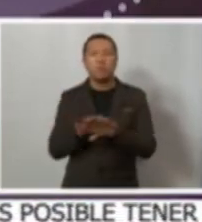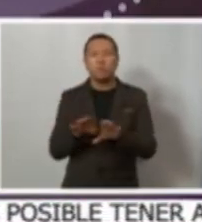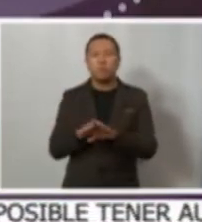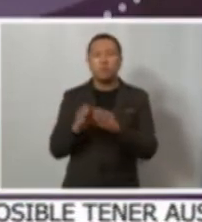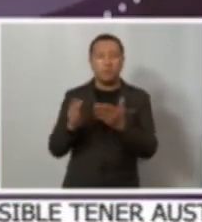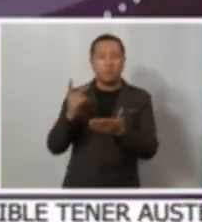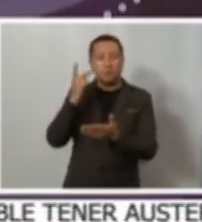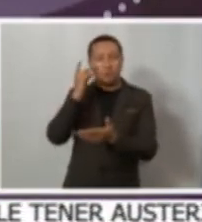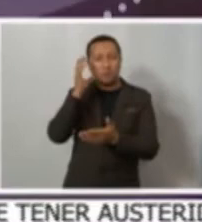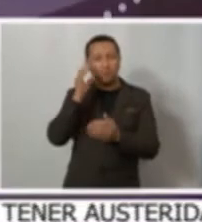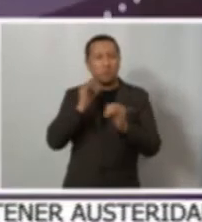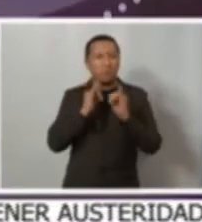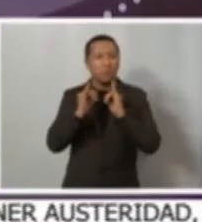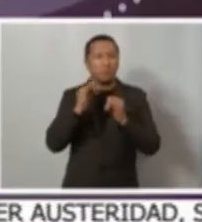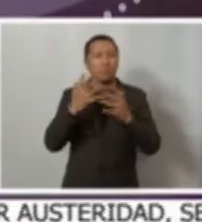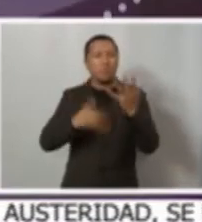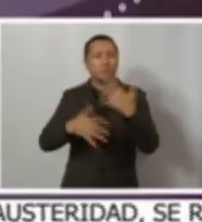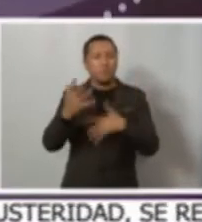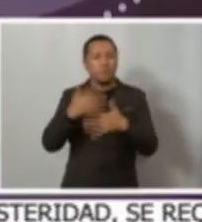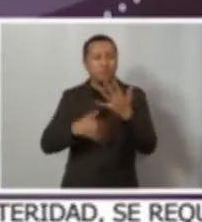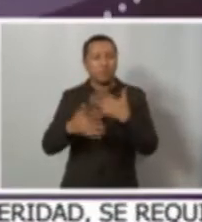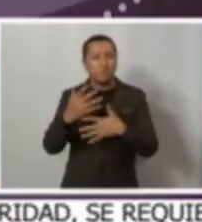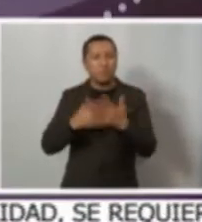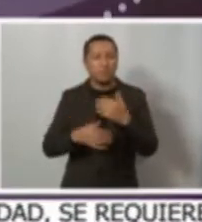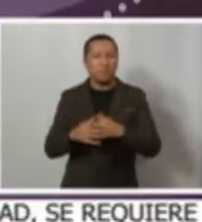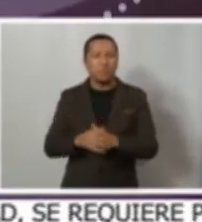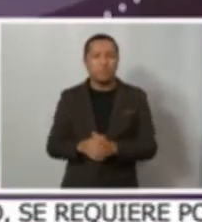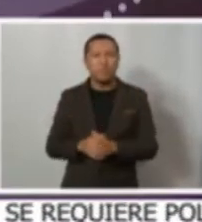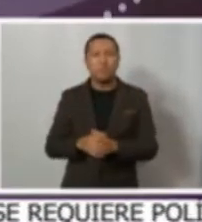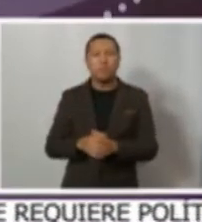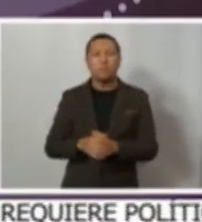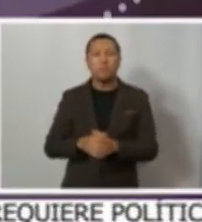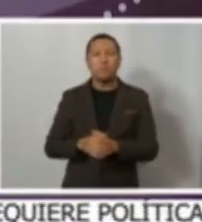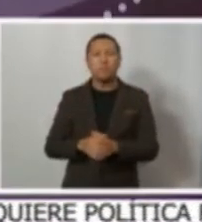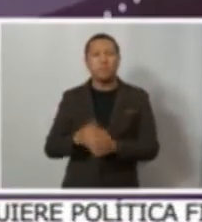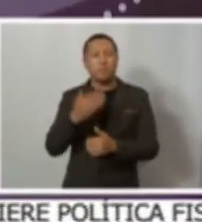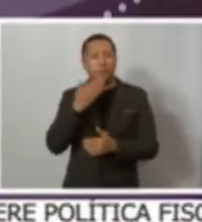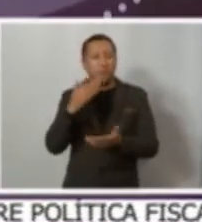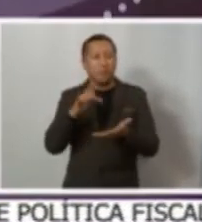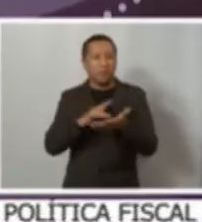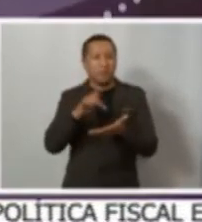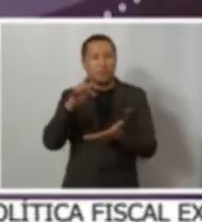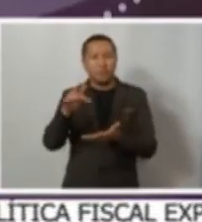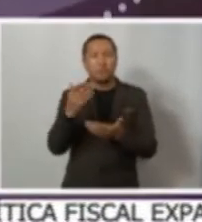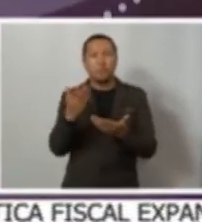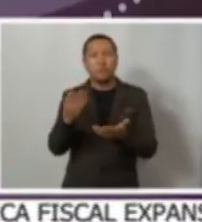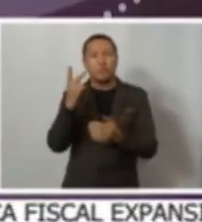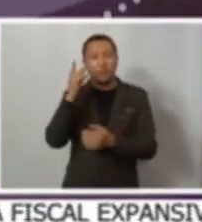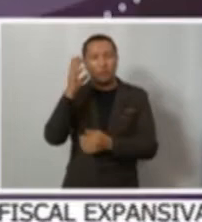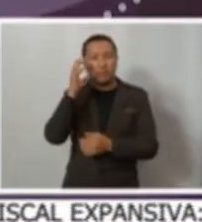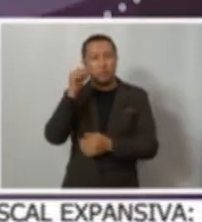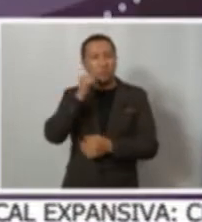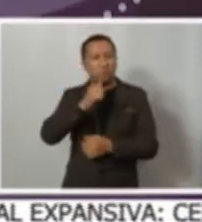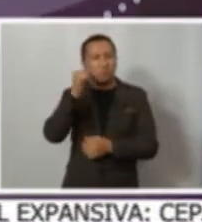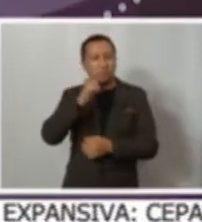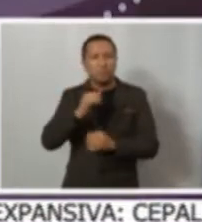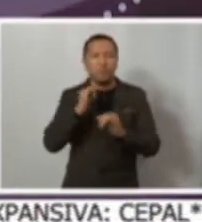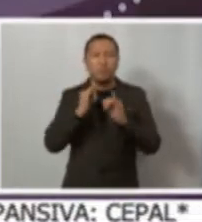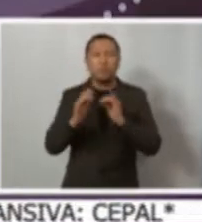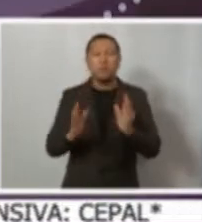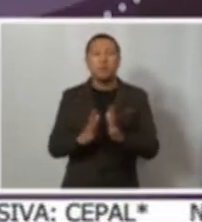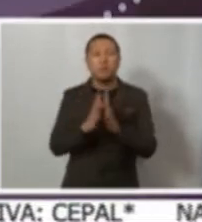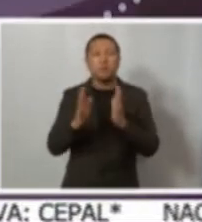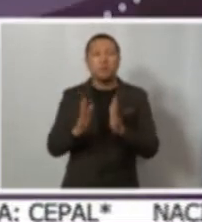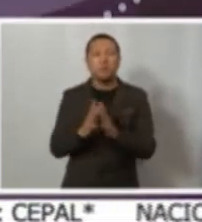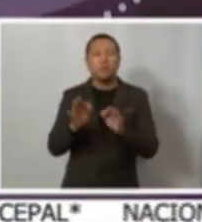de Karin Cruz en la interpretación del lenguaje de señas, al lenguaje de señas. Gracias, Karim, como siempre, con esta